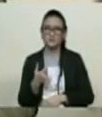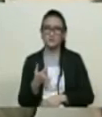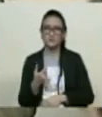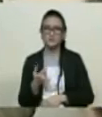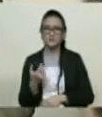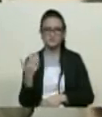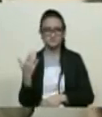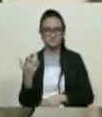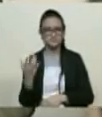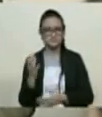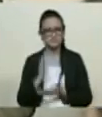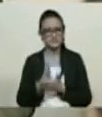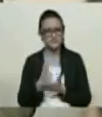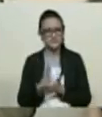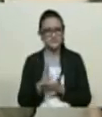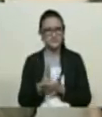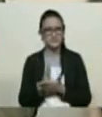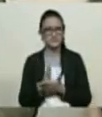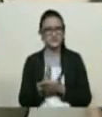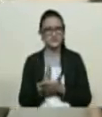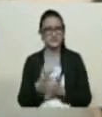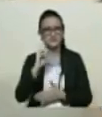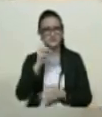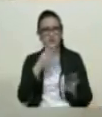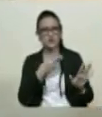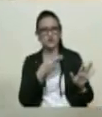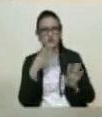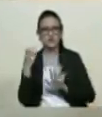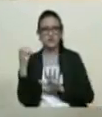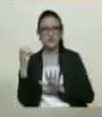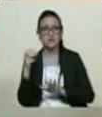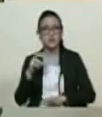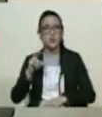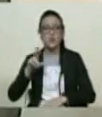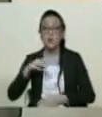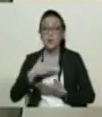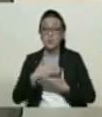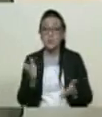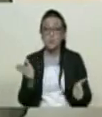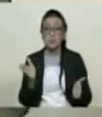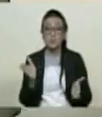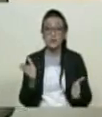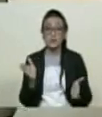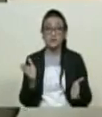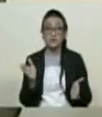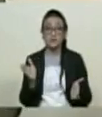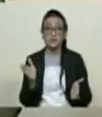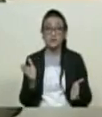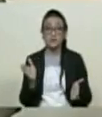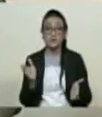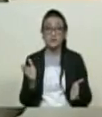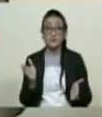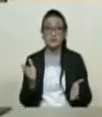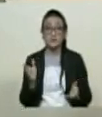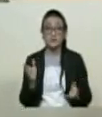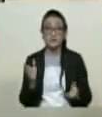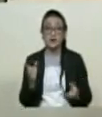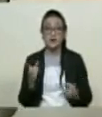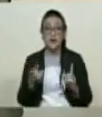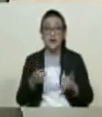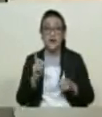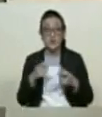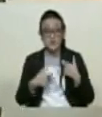generalmente hemos habilitado un 0800 que no lo hacemos público porque es solamente para algún tipo